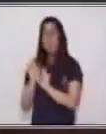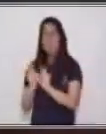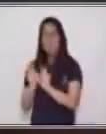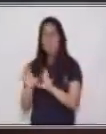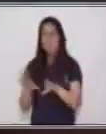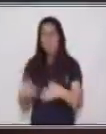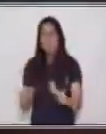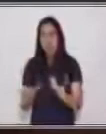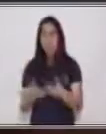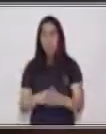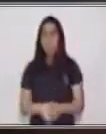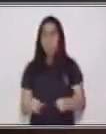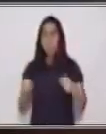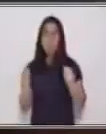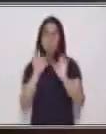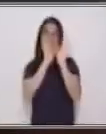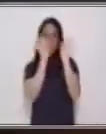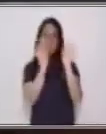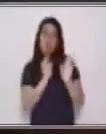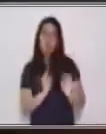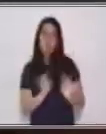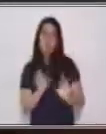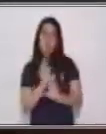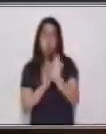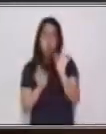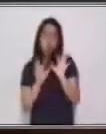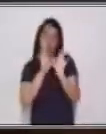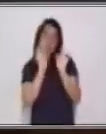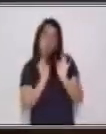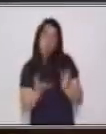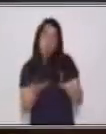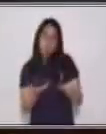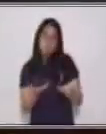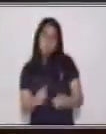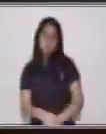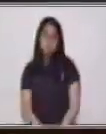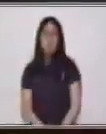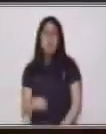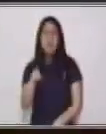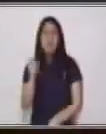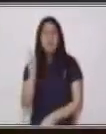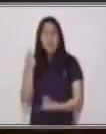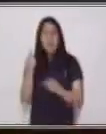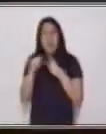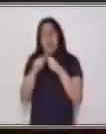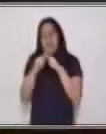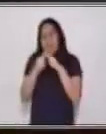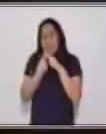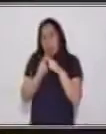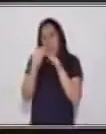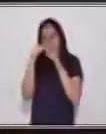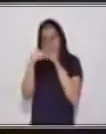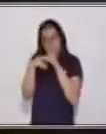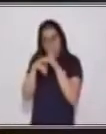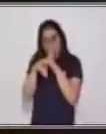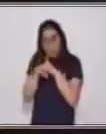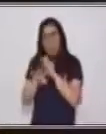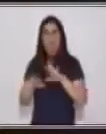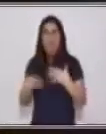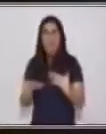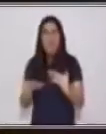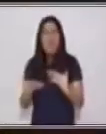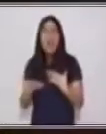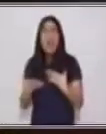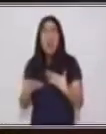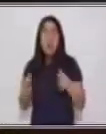Es así entonces como nos adentramos a la geometría analítica. Esta es la introducción, conocer las